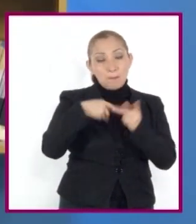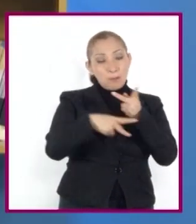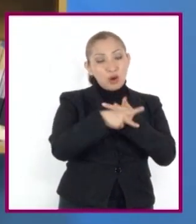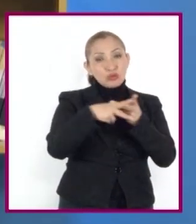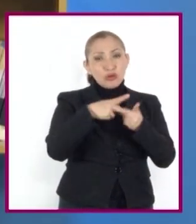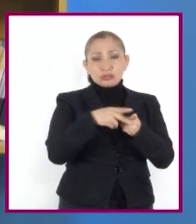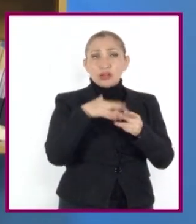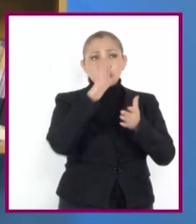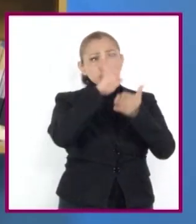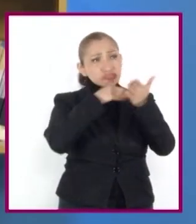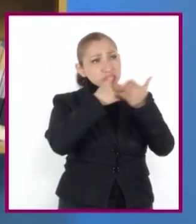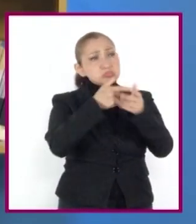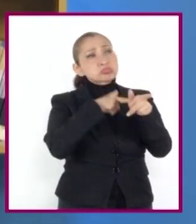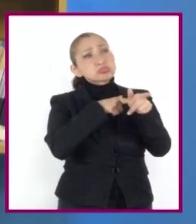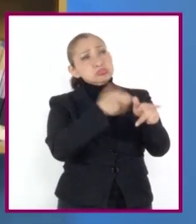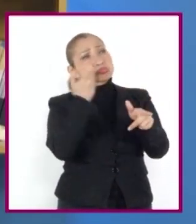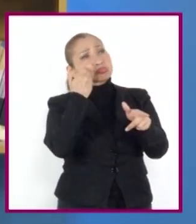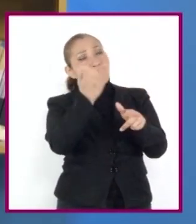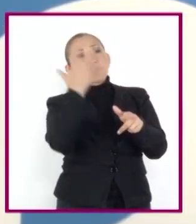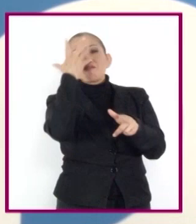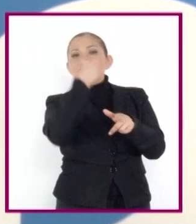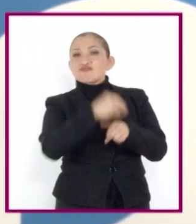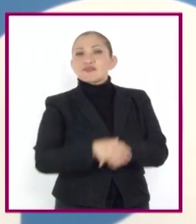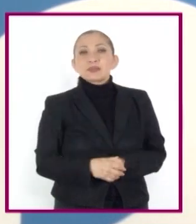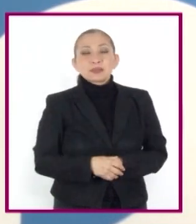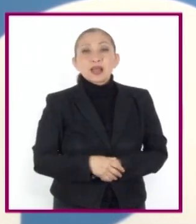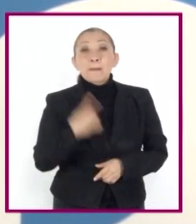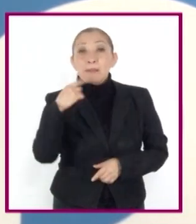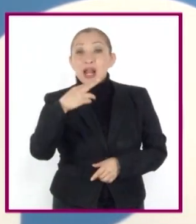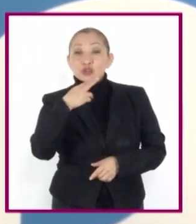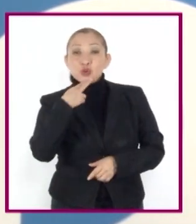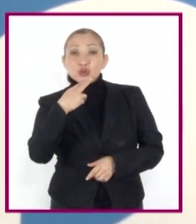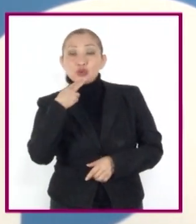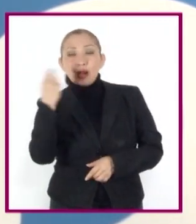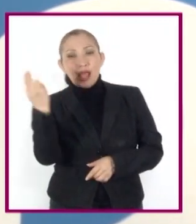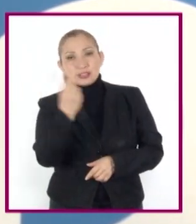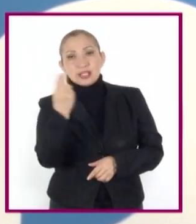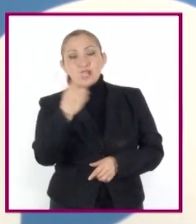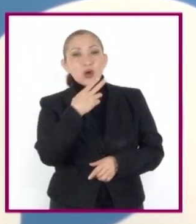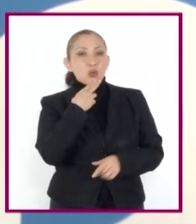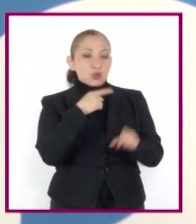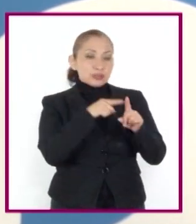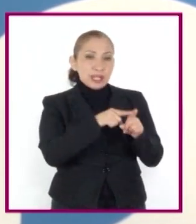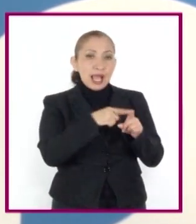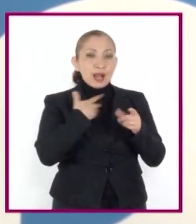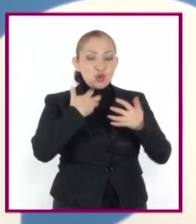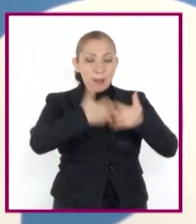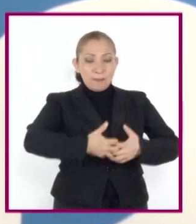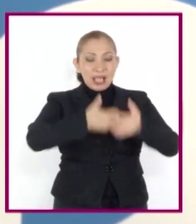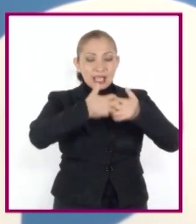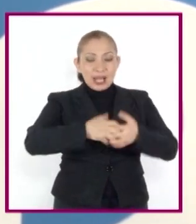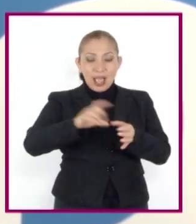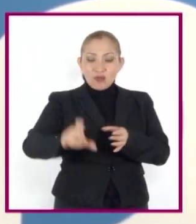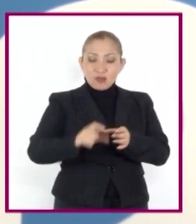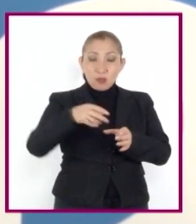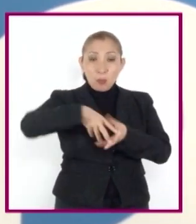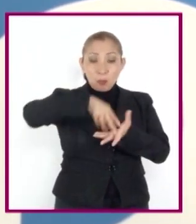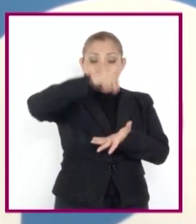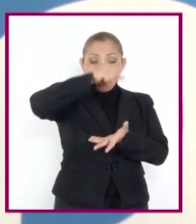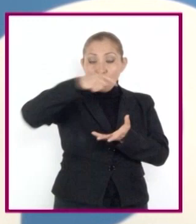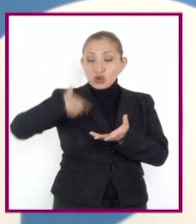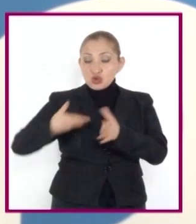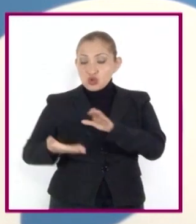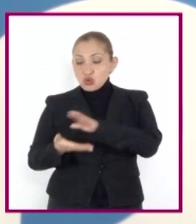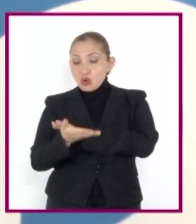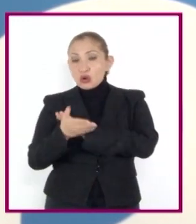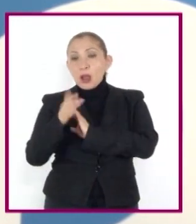producto con un acabado durable y estético. Para su aplicación es necesario utilizar una máquina de pintura en polvo y un horno